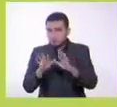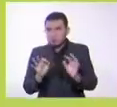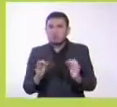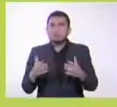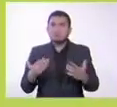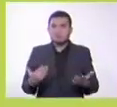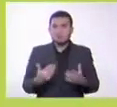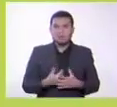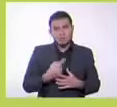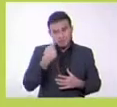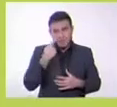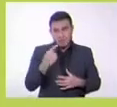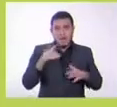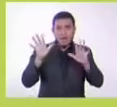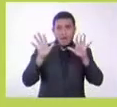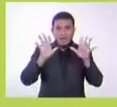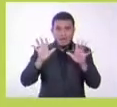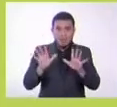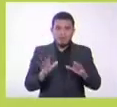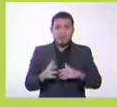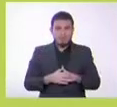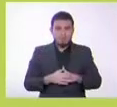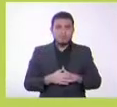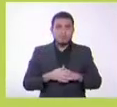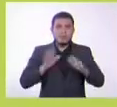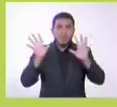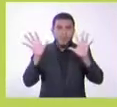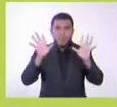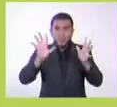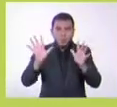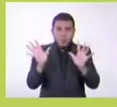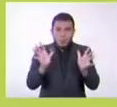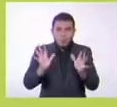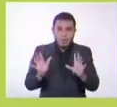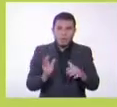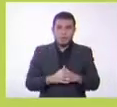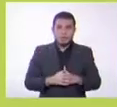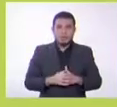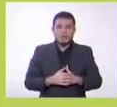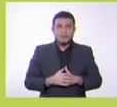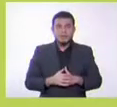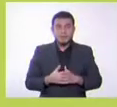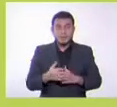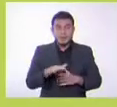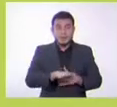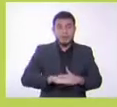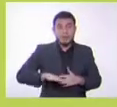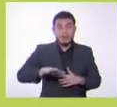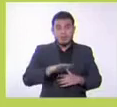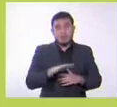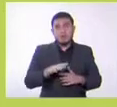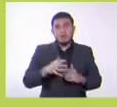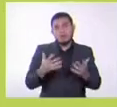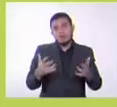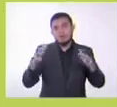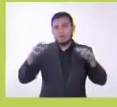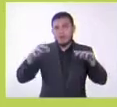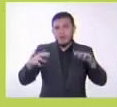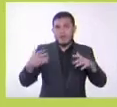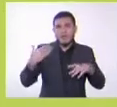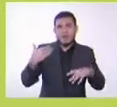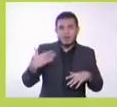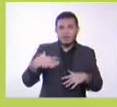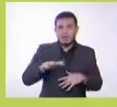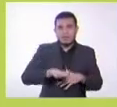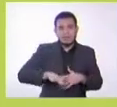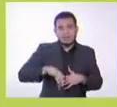Comencemos por el clima. El clima realmente es el promedio de las condiciones meteorológicas en una